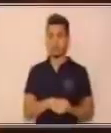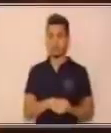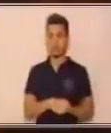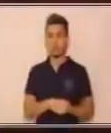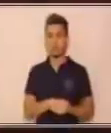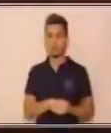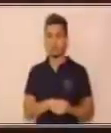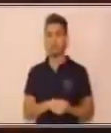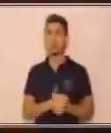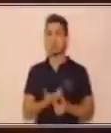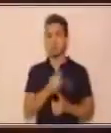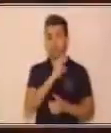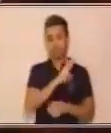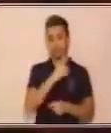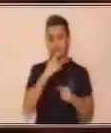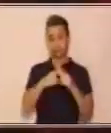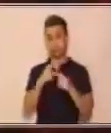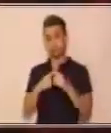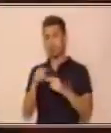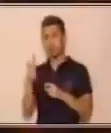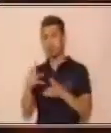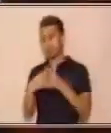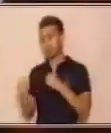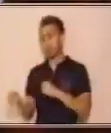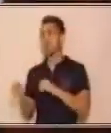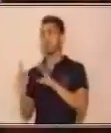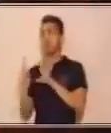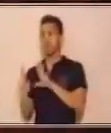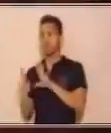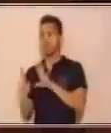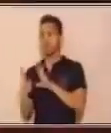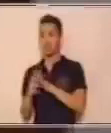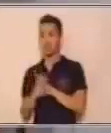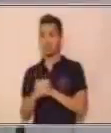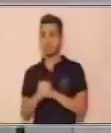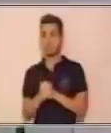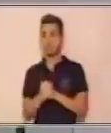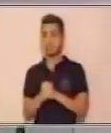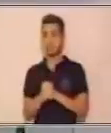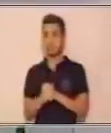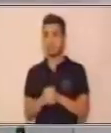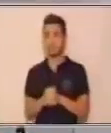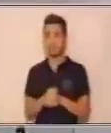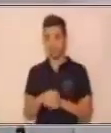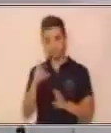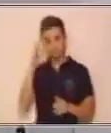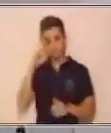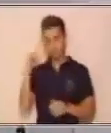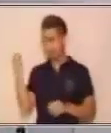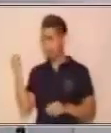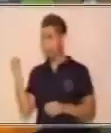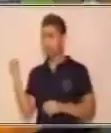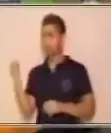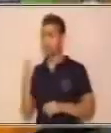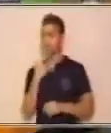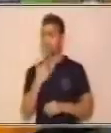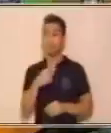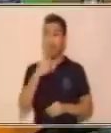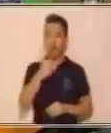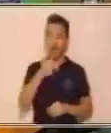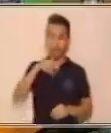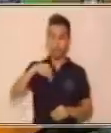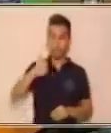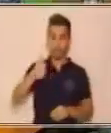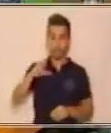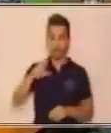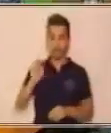y 3 por 2 nos da 6. Y recuerda, aquí tenemos las fracciones aparentes A